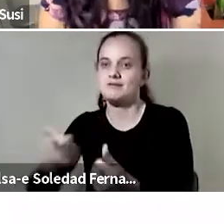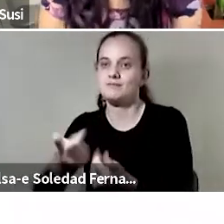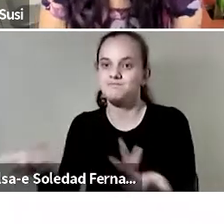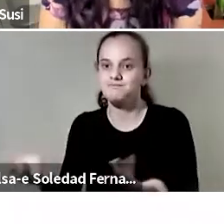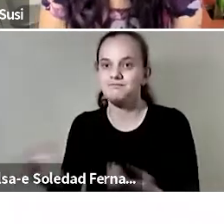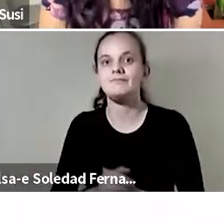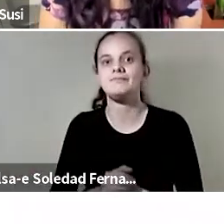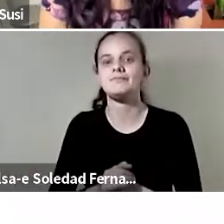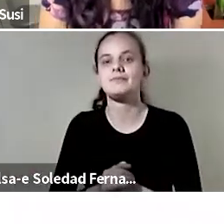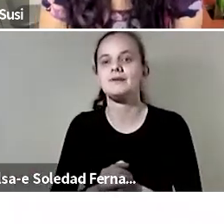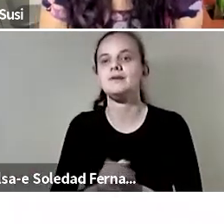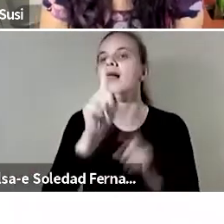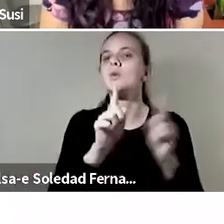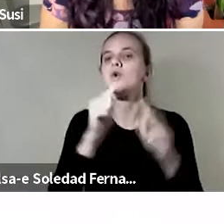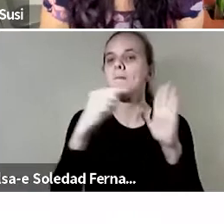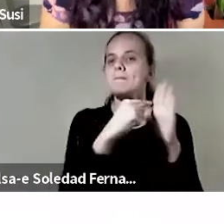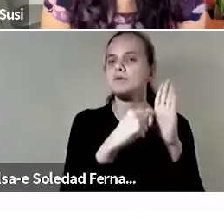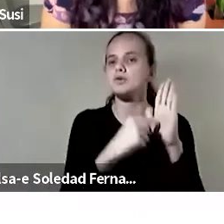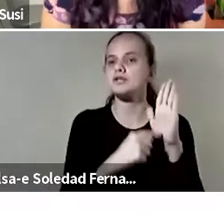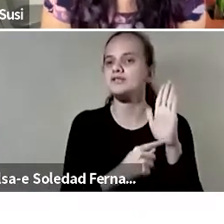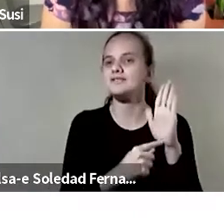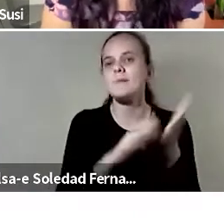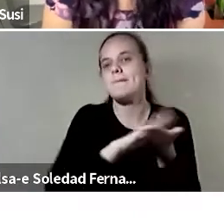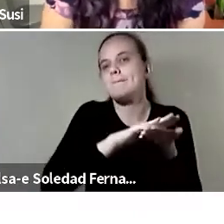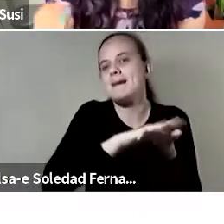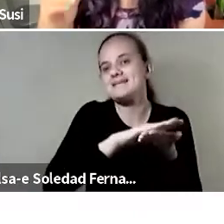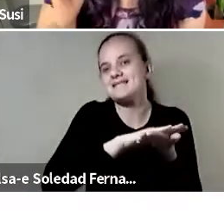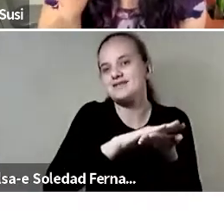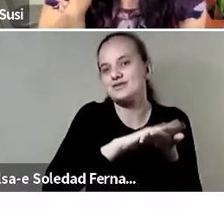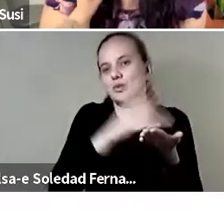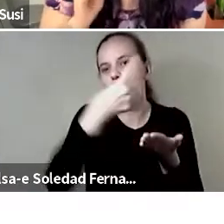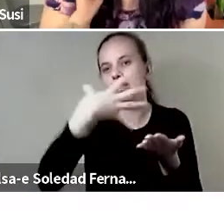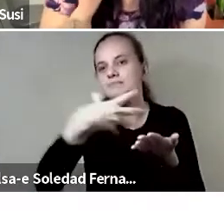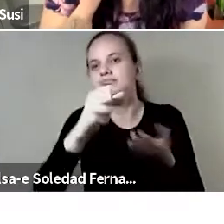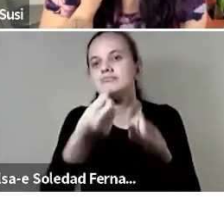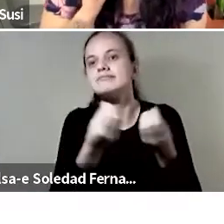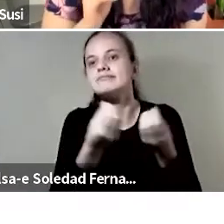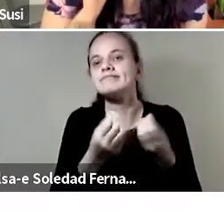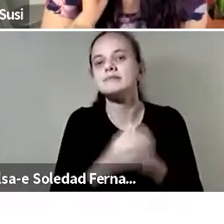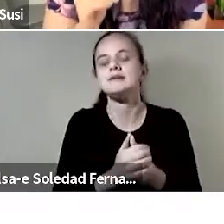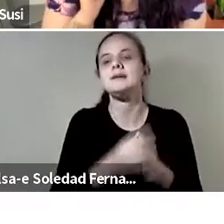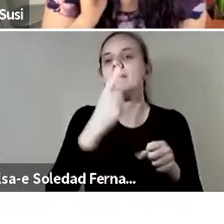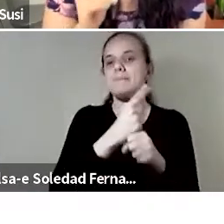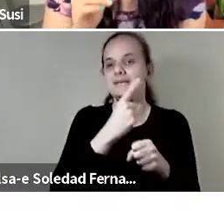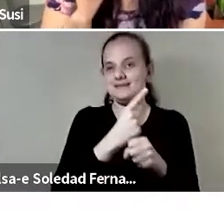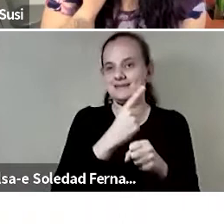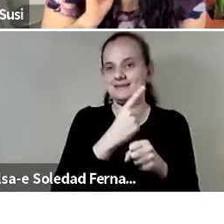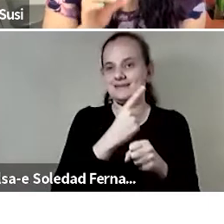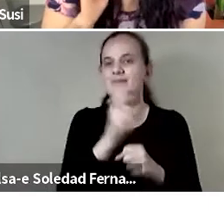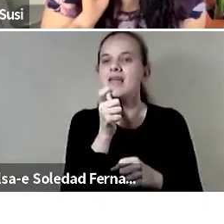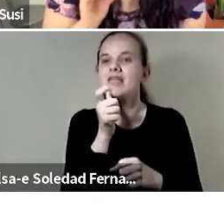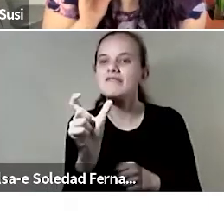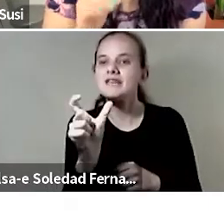tangible esta idea de cuántas personas son. Estos son los puntos básicos que tienen que llevarse